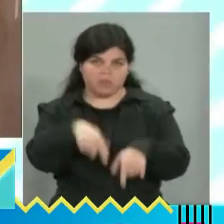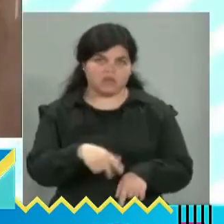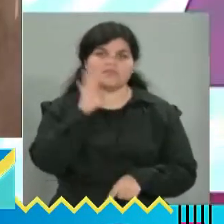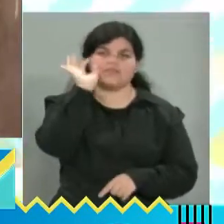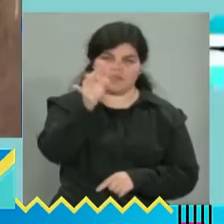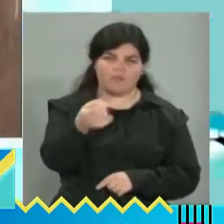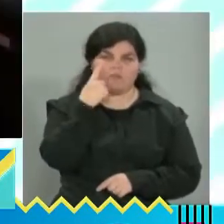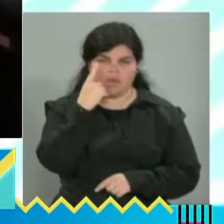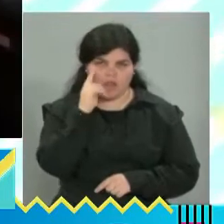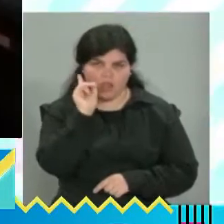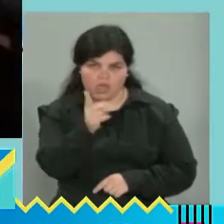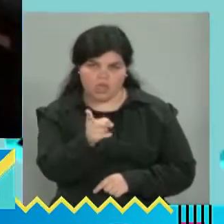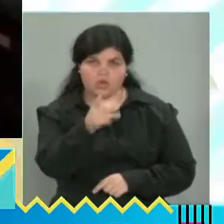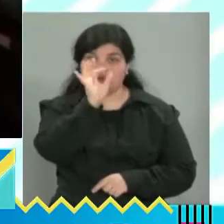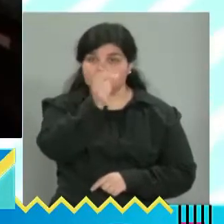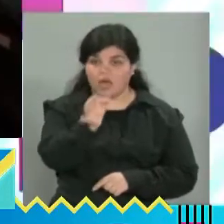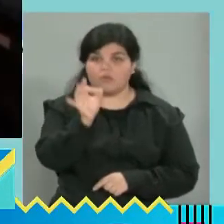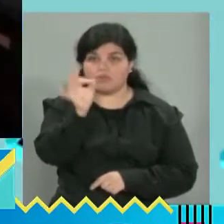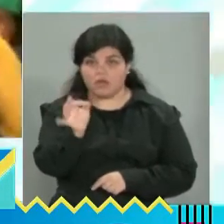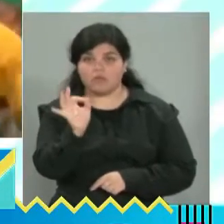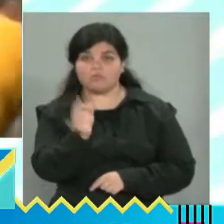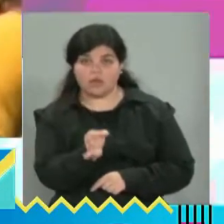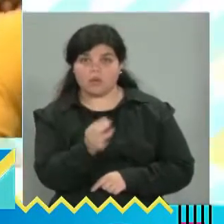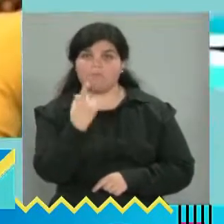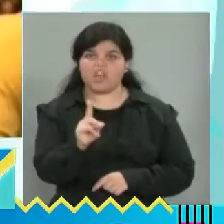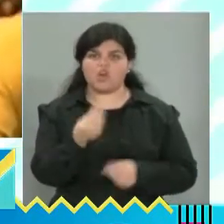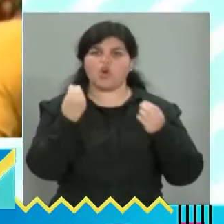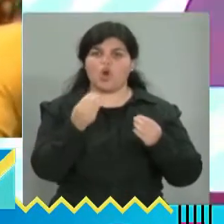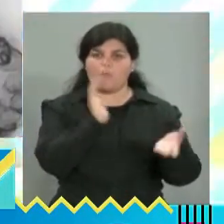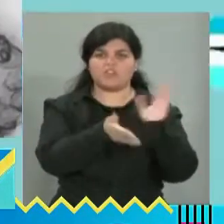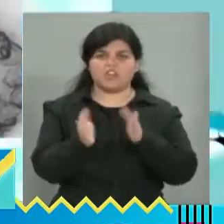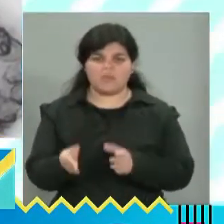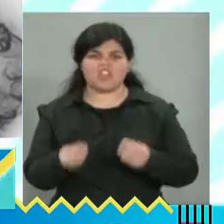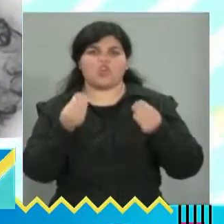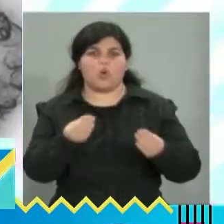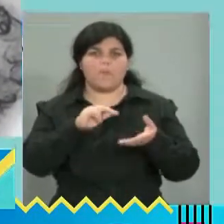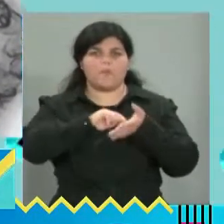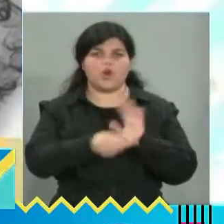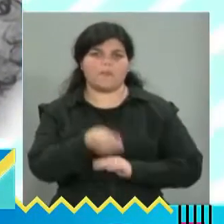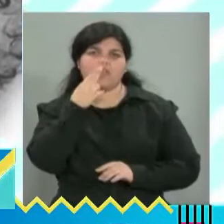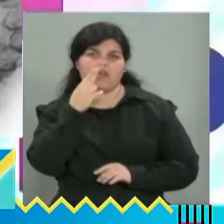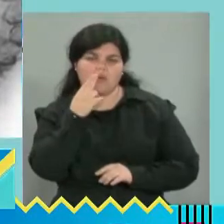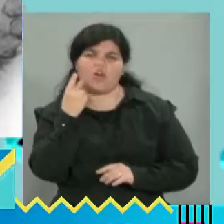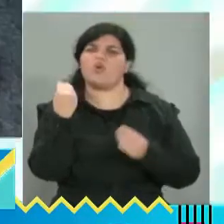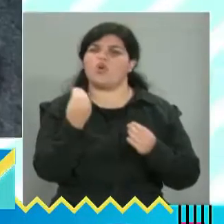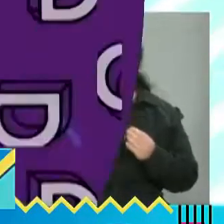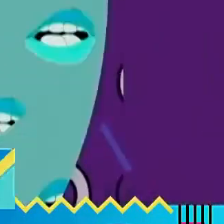riesgo, saben eso, pero no saben de cómo abordar el problema de tabaquismo, lo de las drogas y demás. Sí, eso